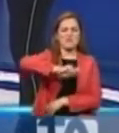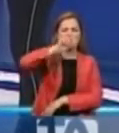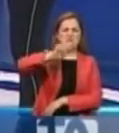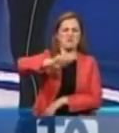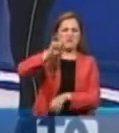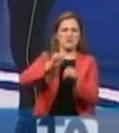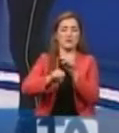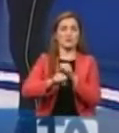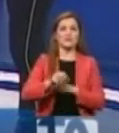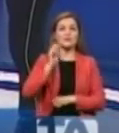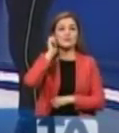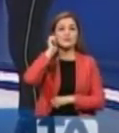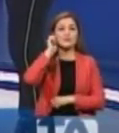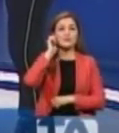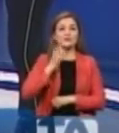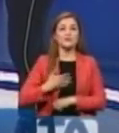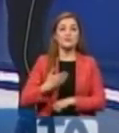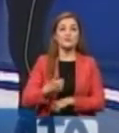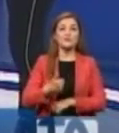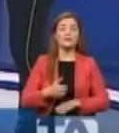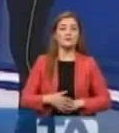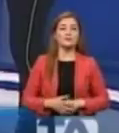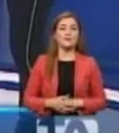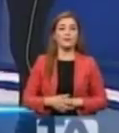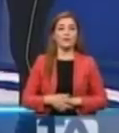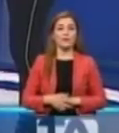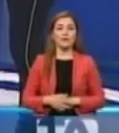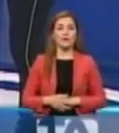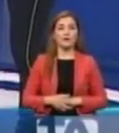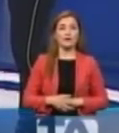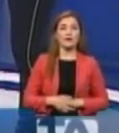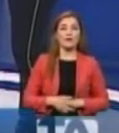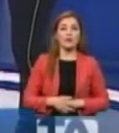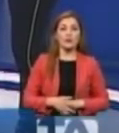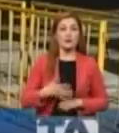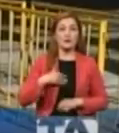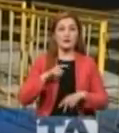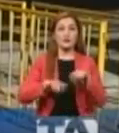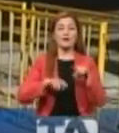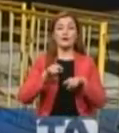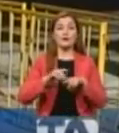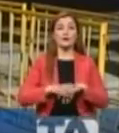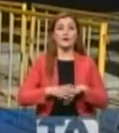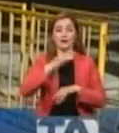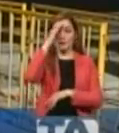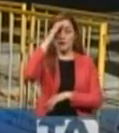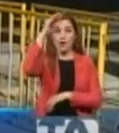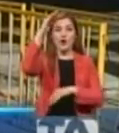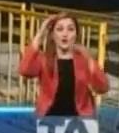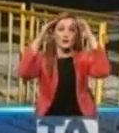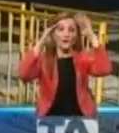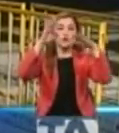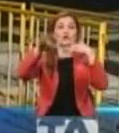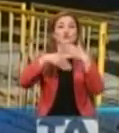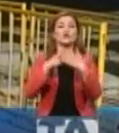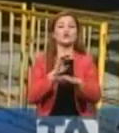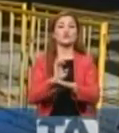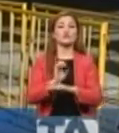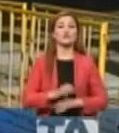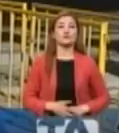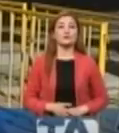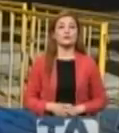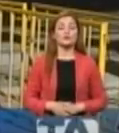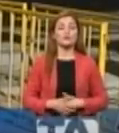utilizaron para grafitear. ¿Cómo estás? ¿Qué tal, Gisela? Helen, amigos televidentes, un saludo a todo el país.